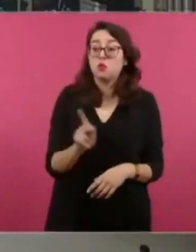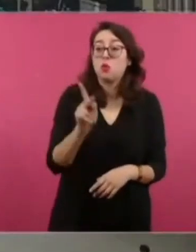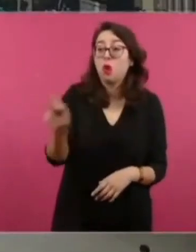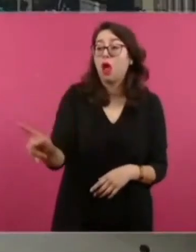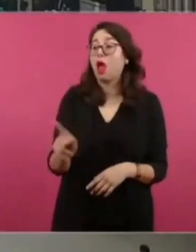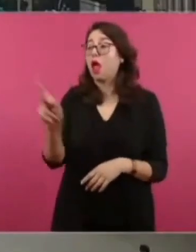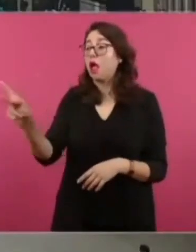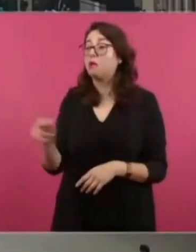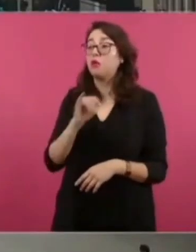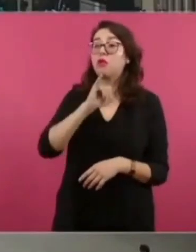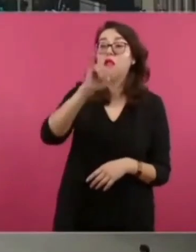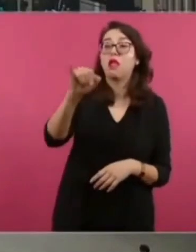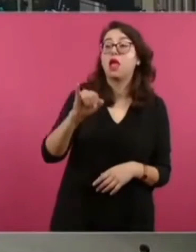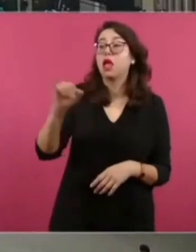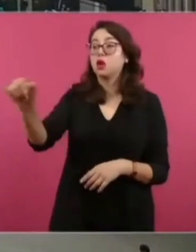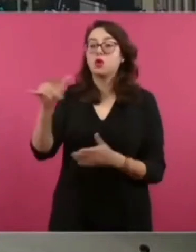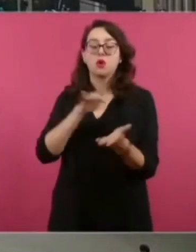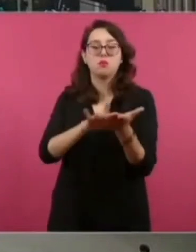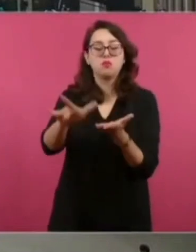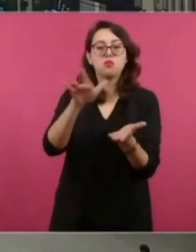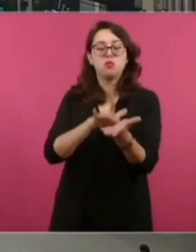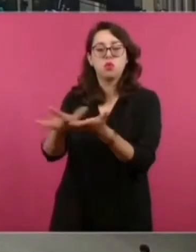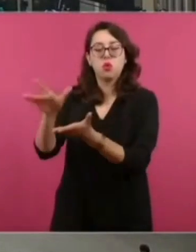más apartados.